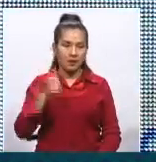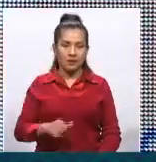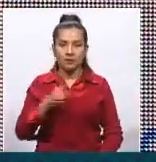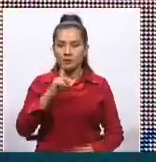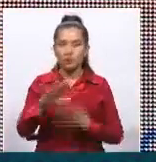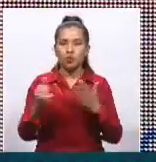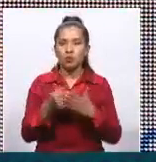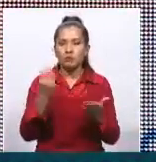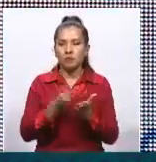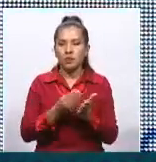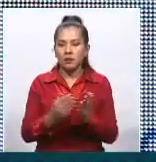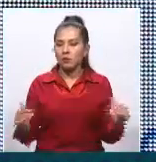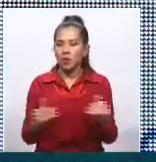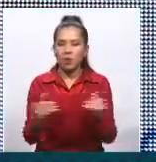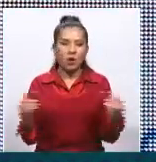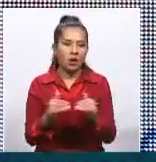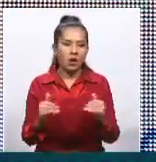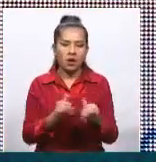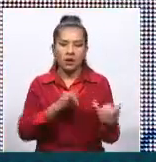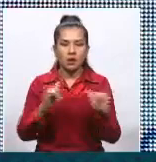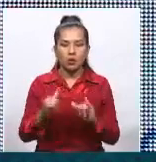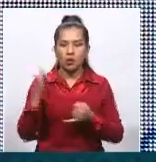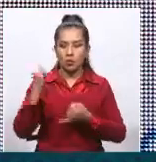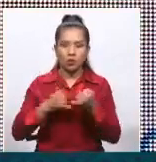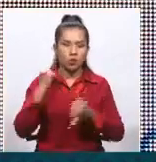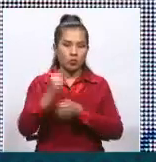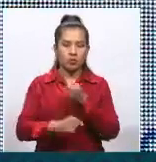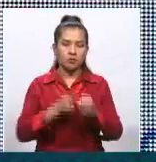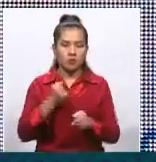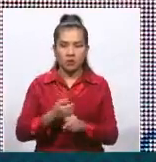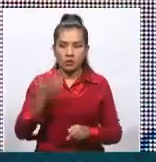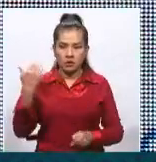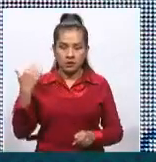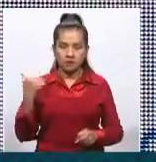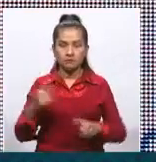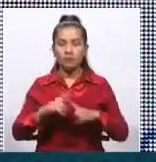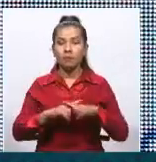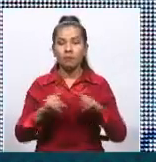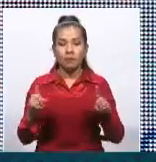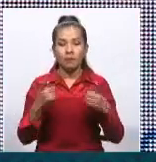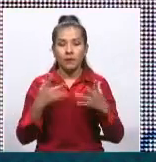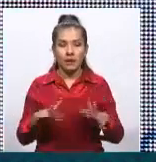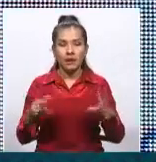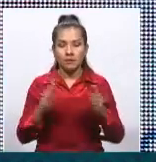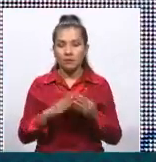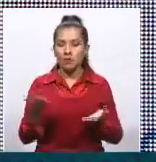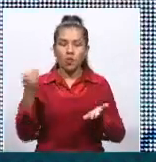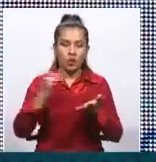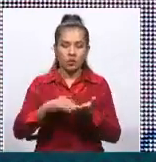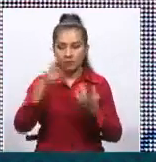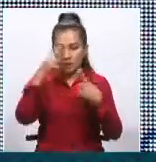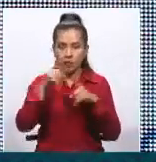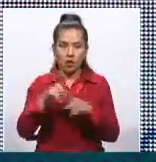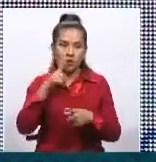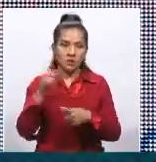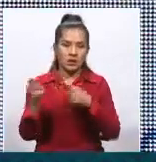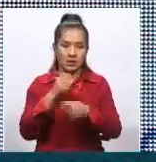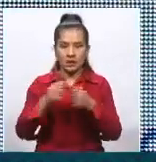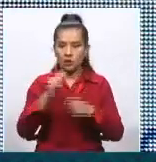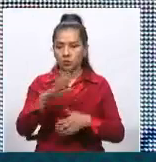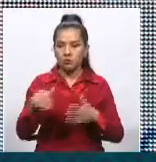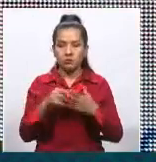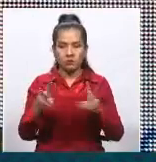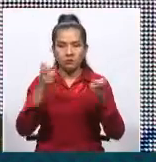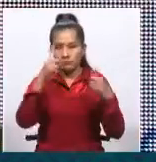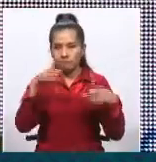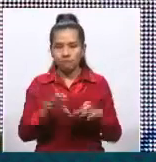ingresos serían similares a los que se obtuvieron en los últimos años. Sin embargo, con la renegociación de estos contratos, logramos